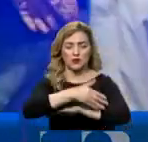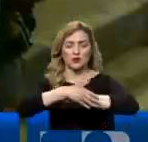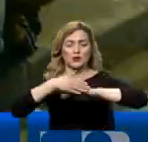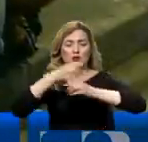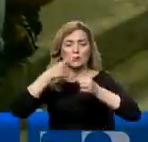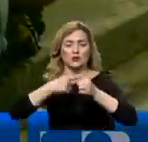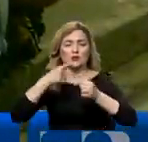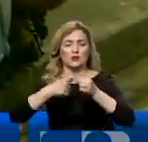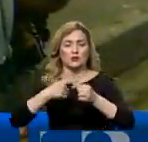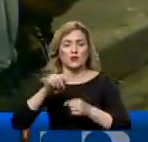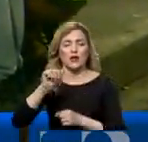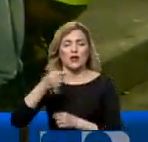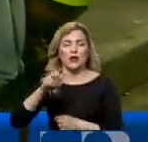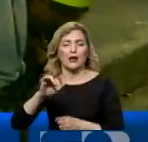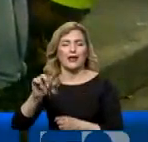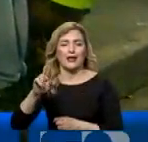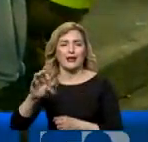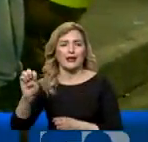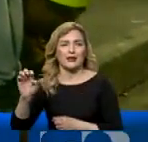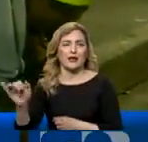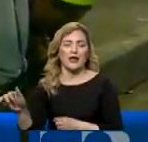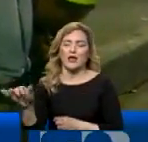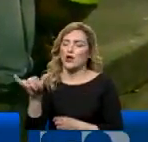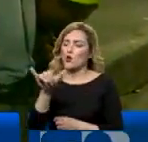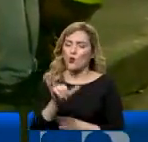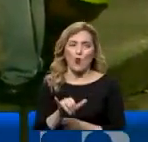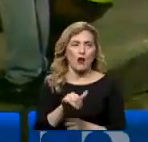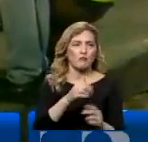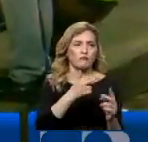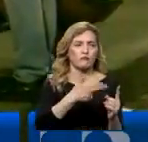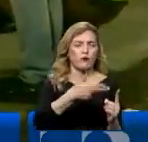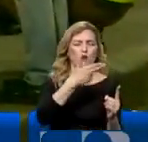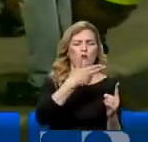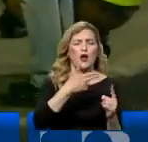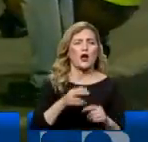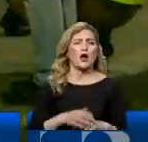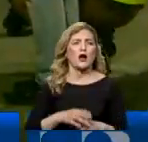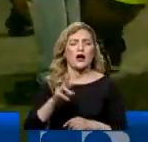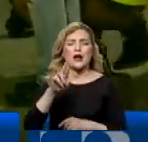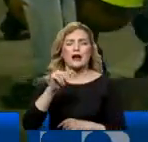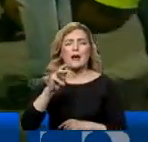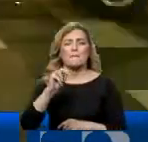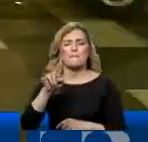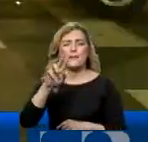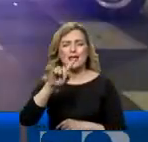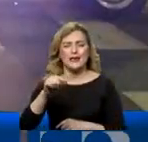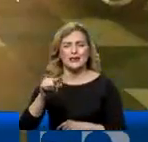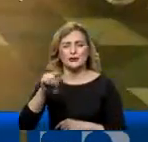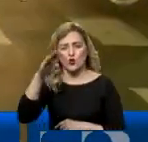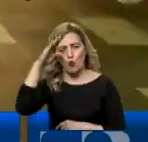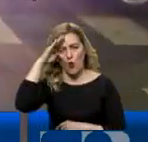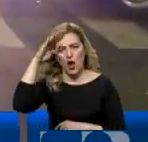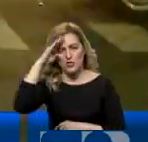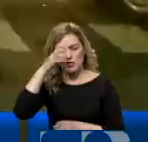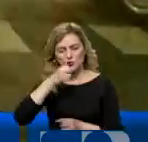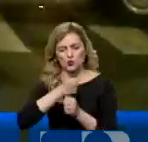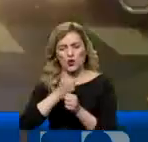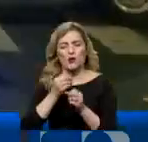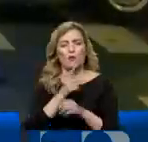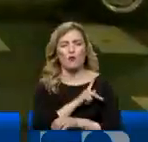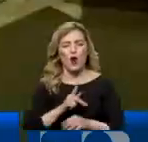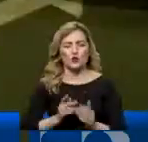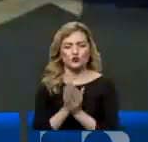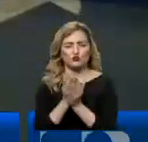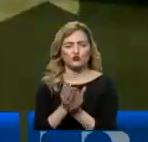urbe porteña, bajo la misma modalidad, asesinaron a Robinson Ramírez, también guardia de la concesionaria de seguridad del puerto